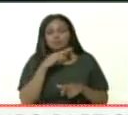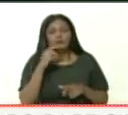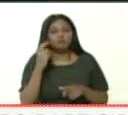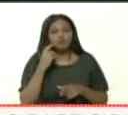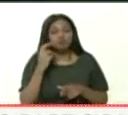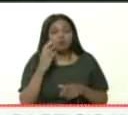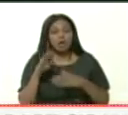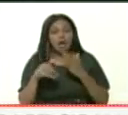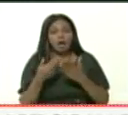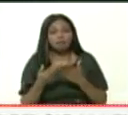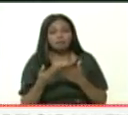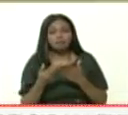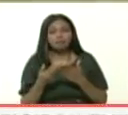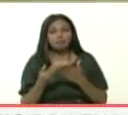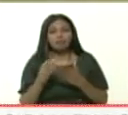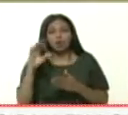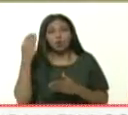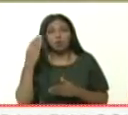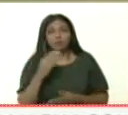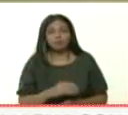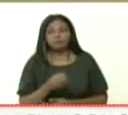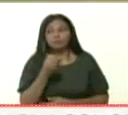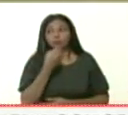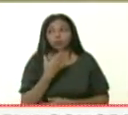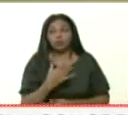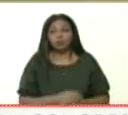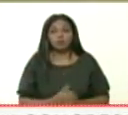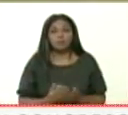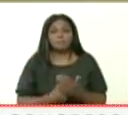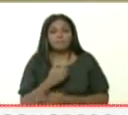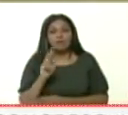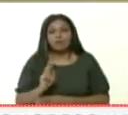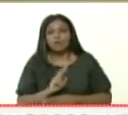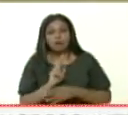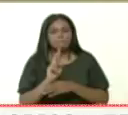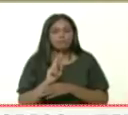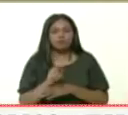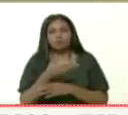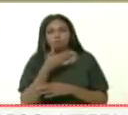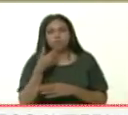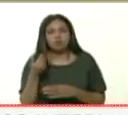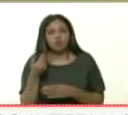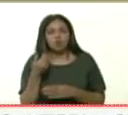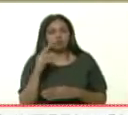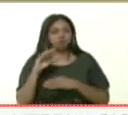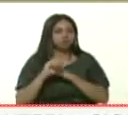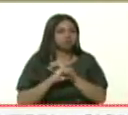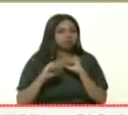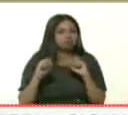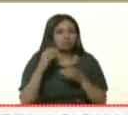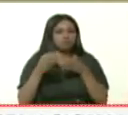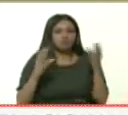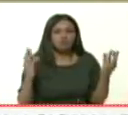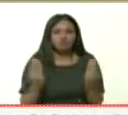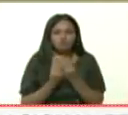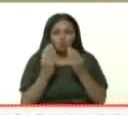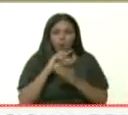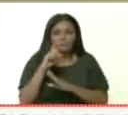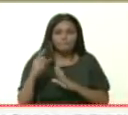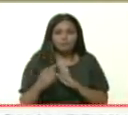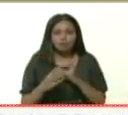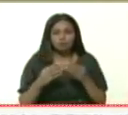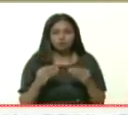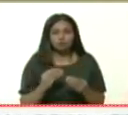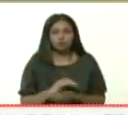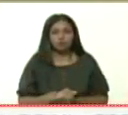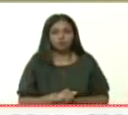Cúcuta. Bueno, más rápido y mejor imposible el resumen